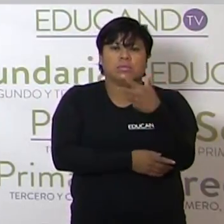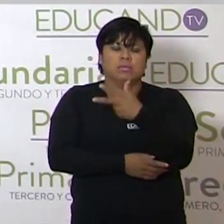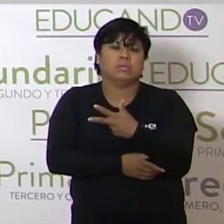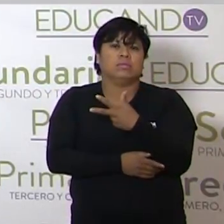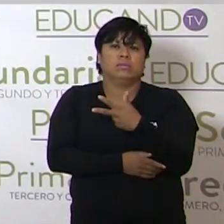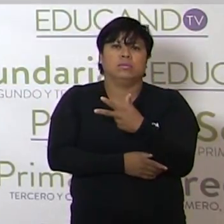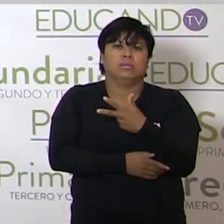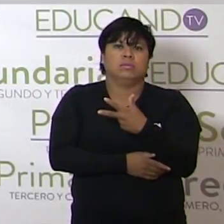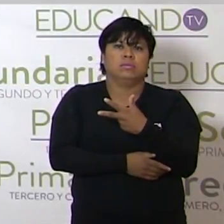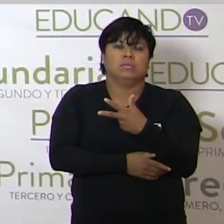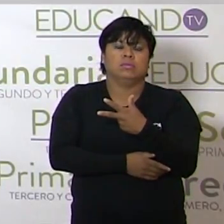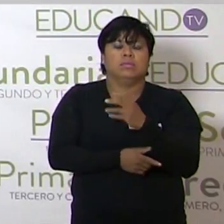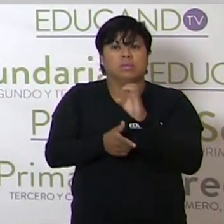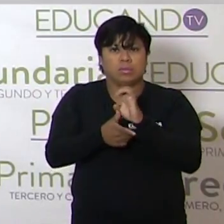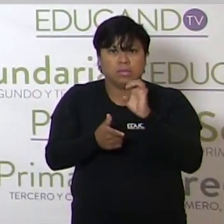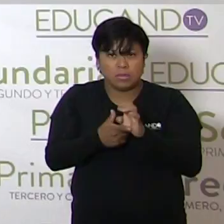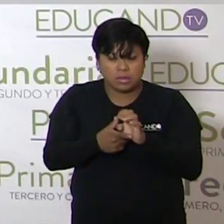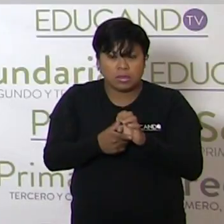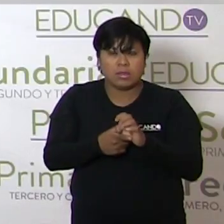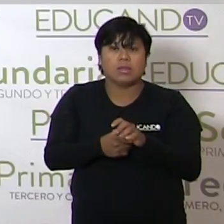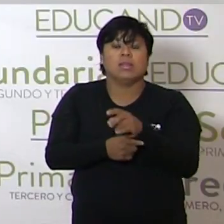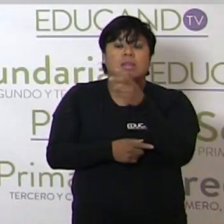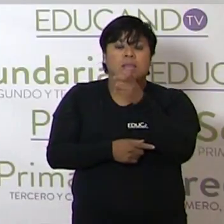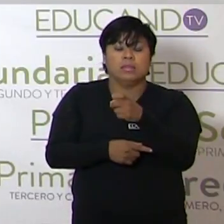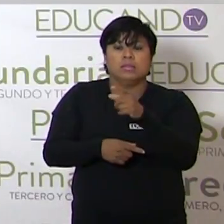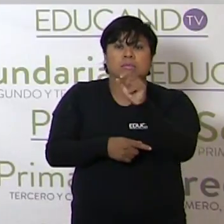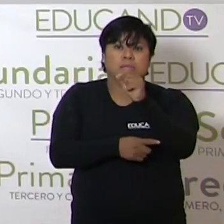8. Entonces, dividido entre